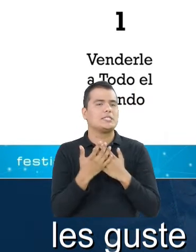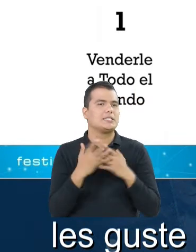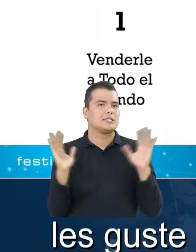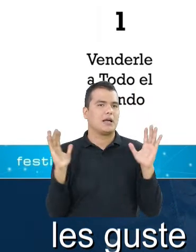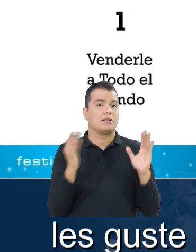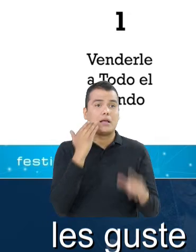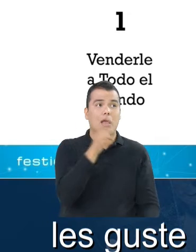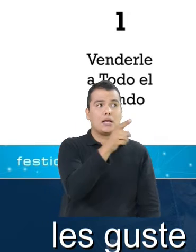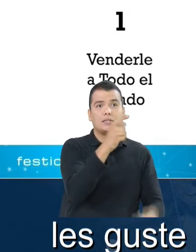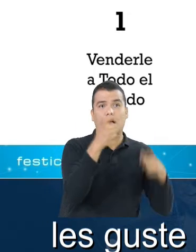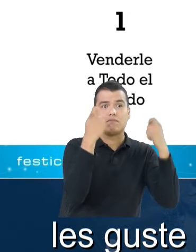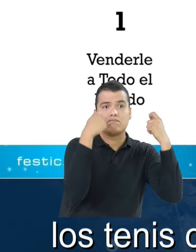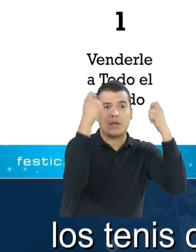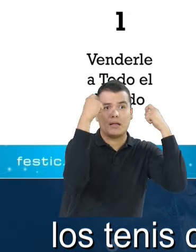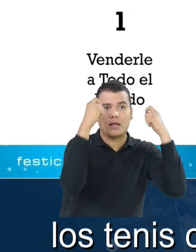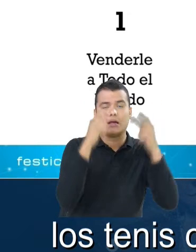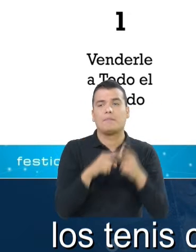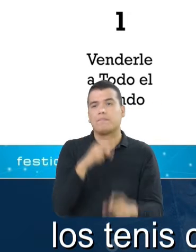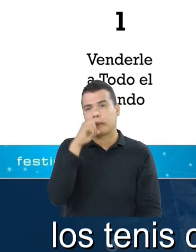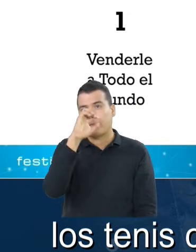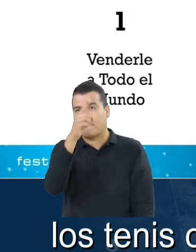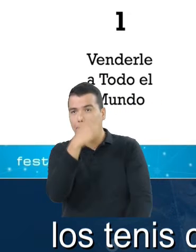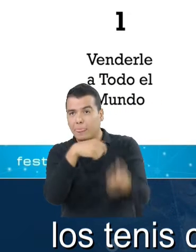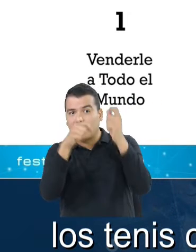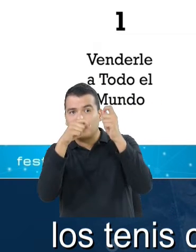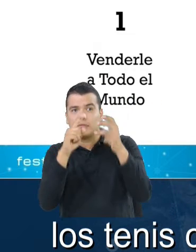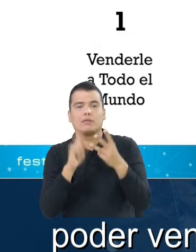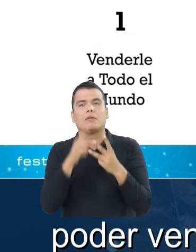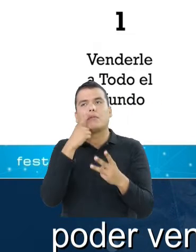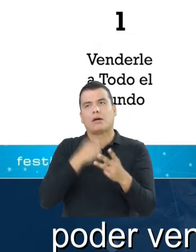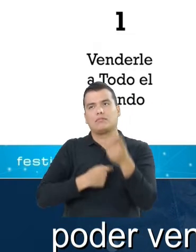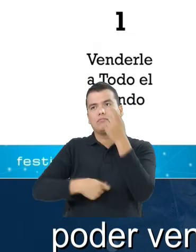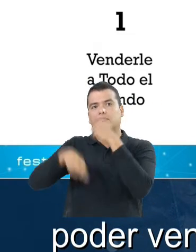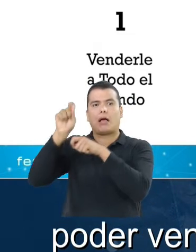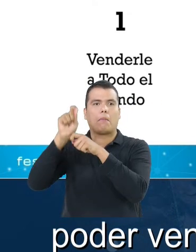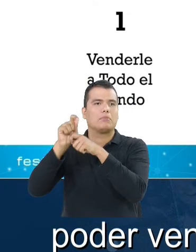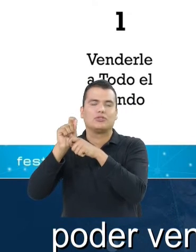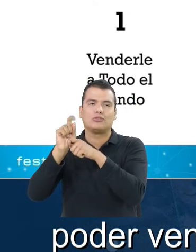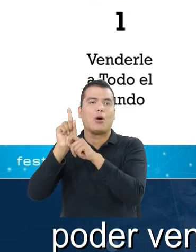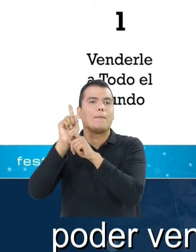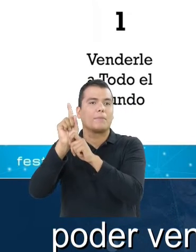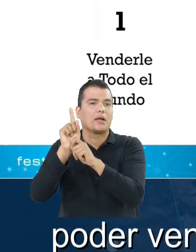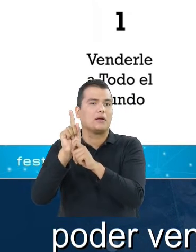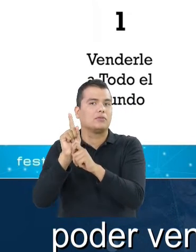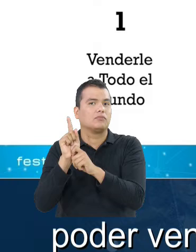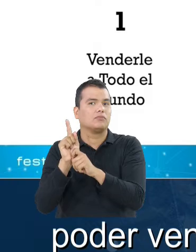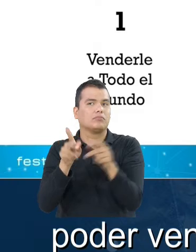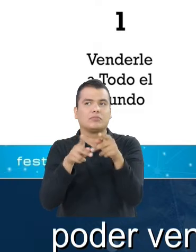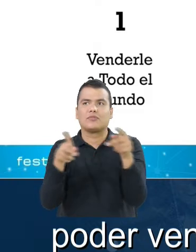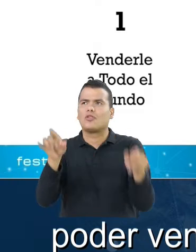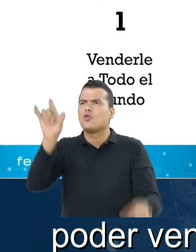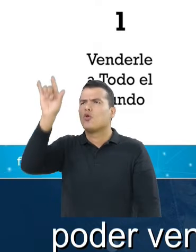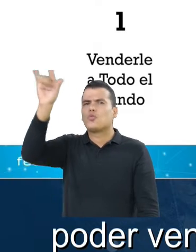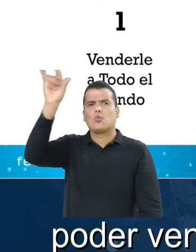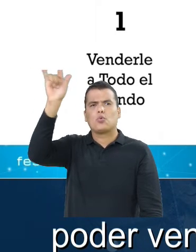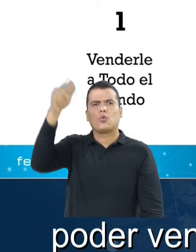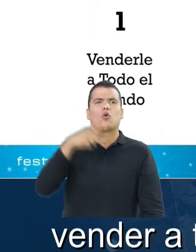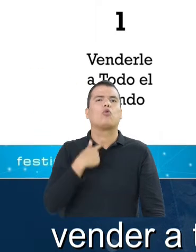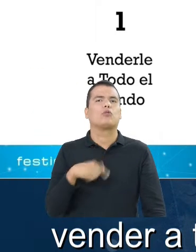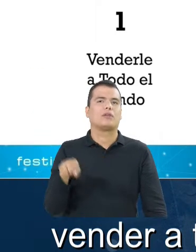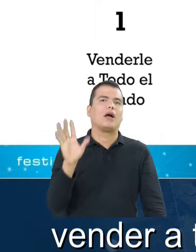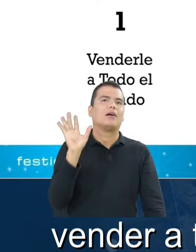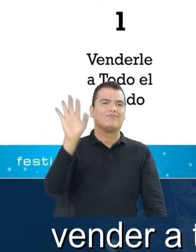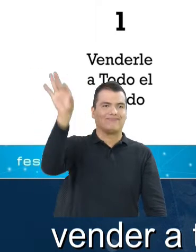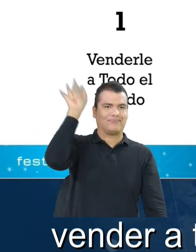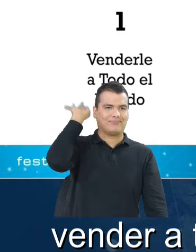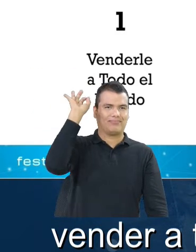una señora, no le vas a poder vender a un niño, no le vas a poder vender a tu papá probablemente, pero todos los rockeros que les gustan los tenis con púas van